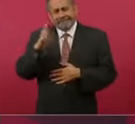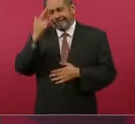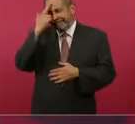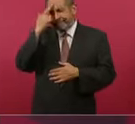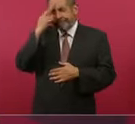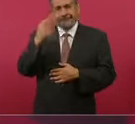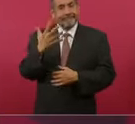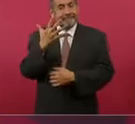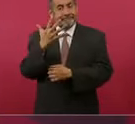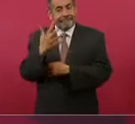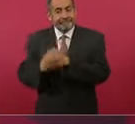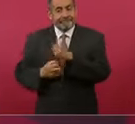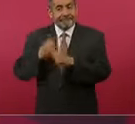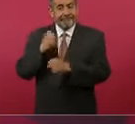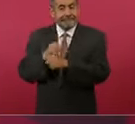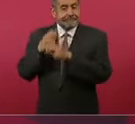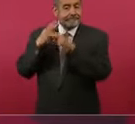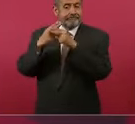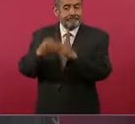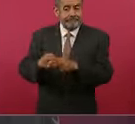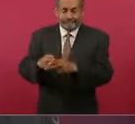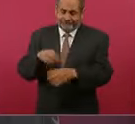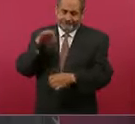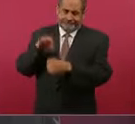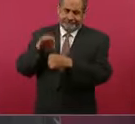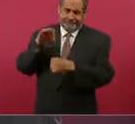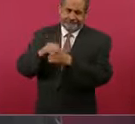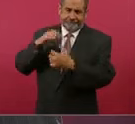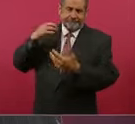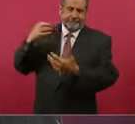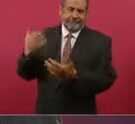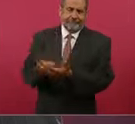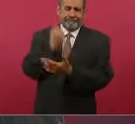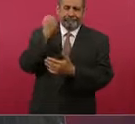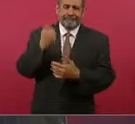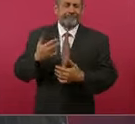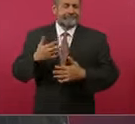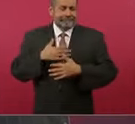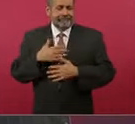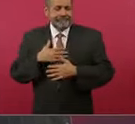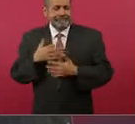quinto aniversario del triunfo